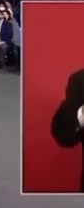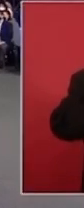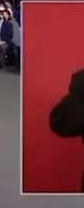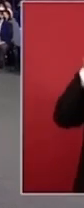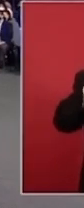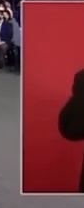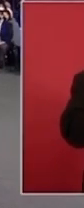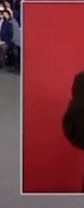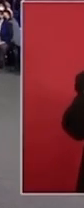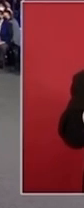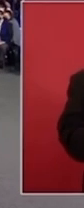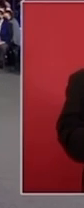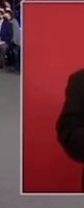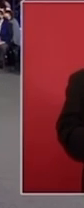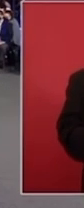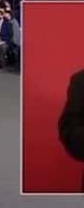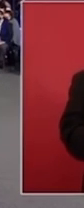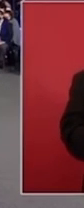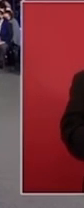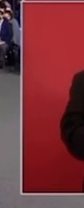guía.